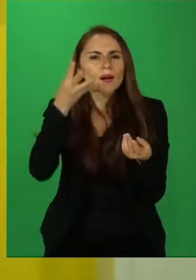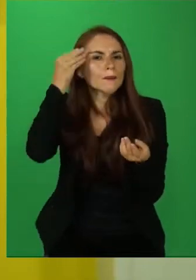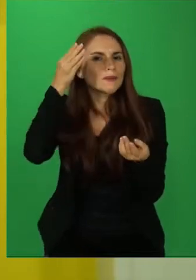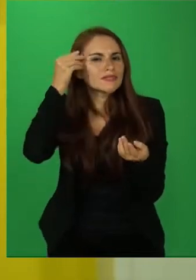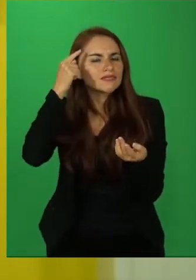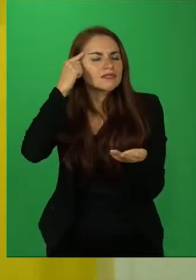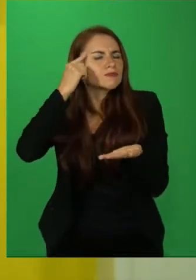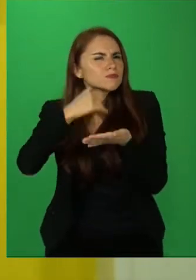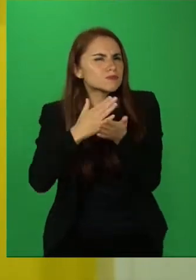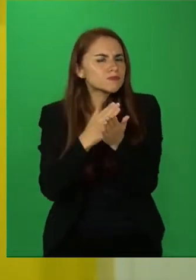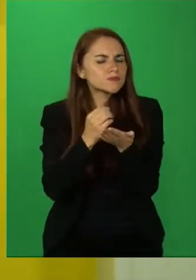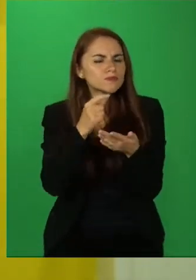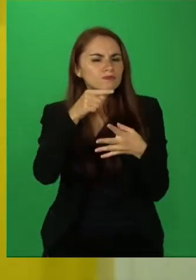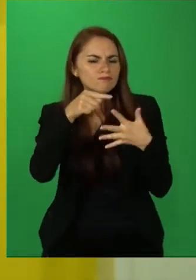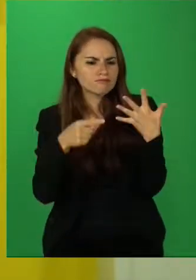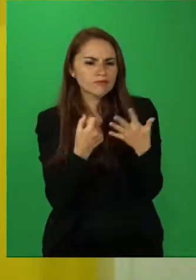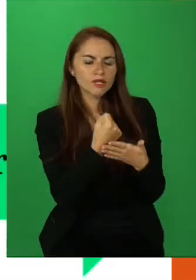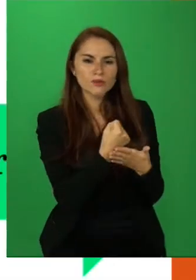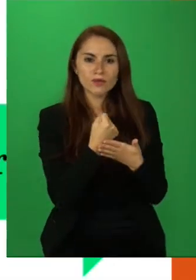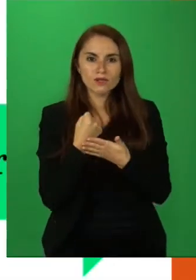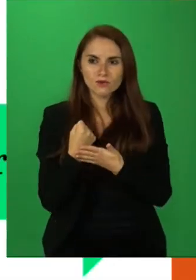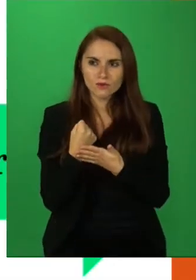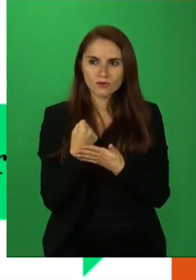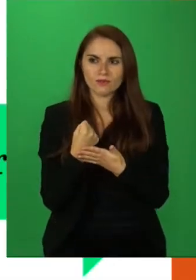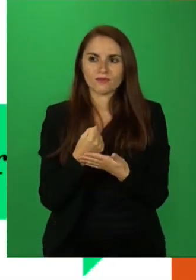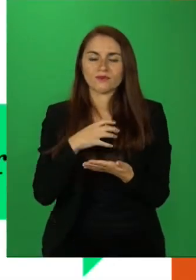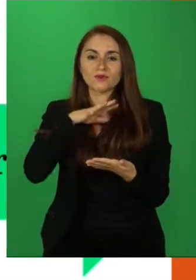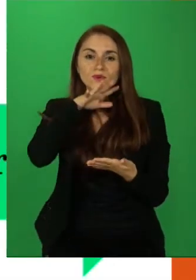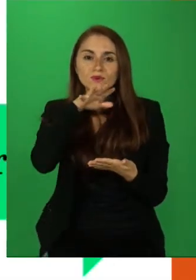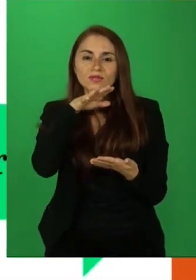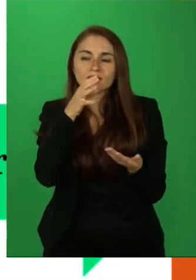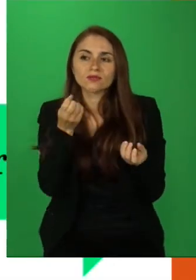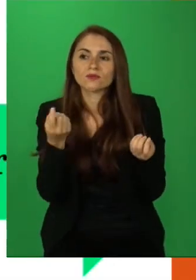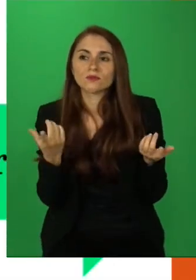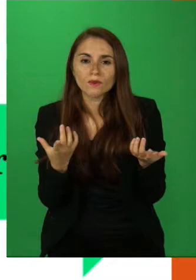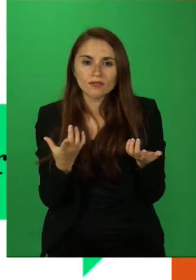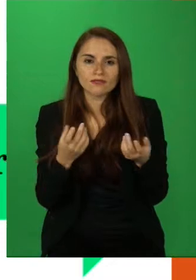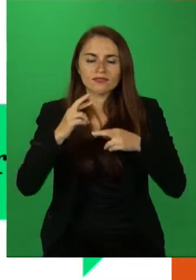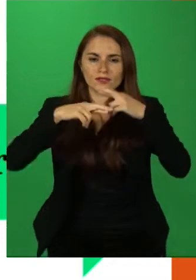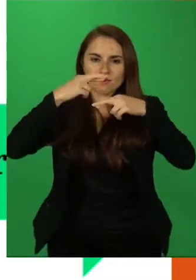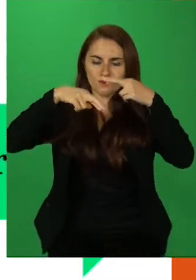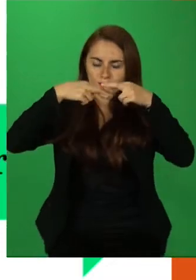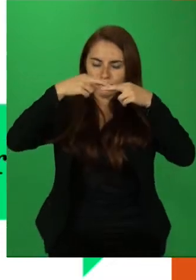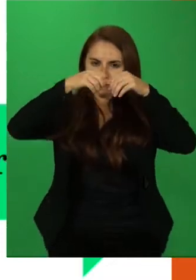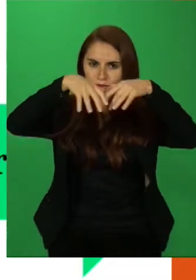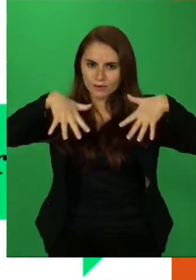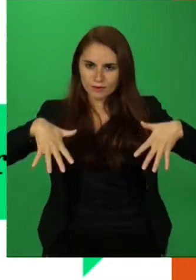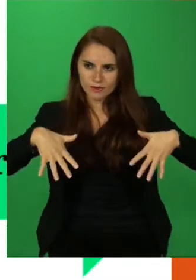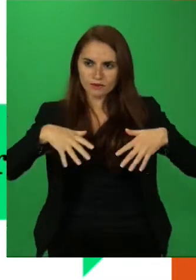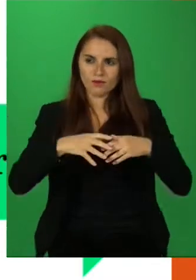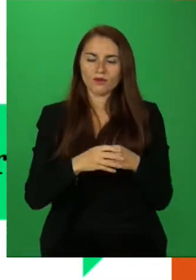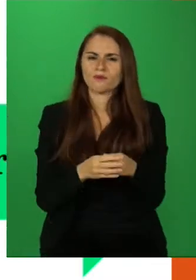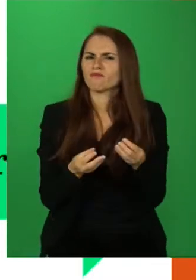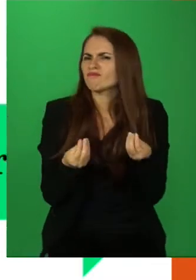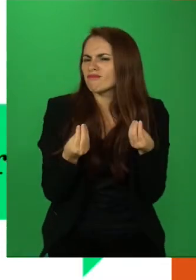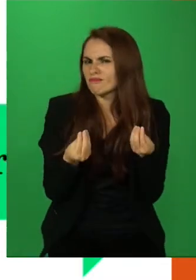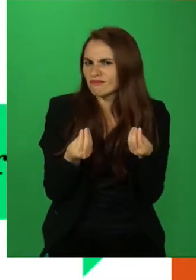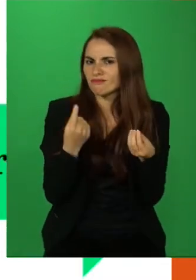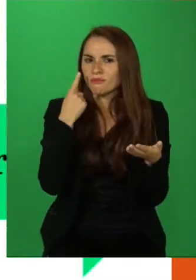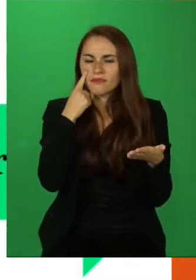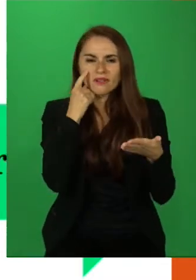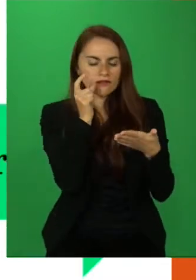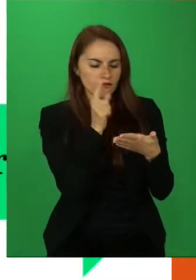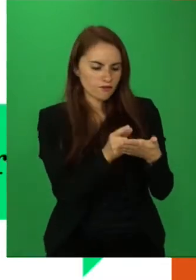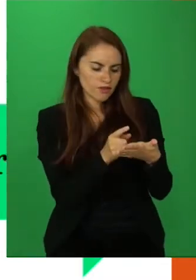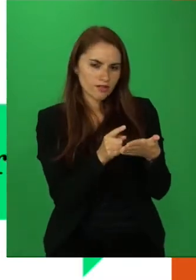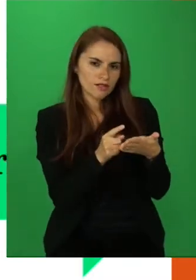método de análisis utilizando los recursos lingüísticos. ¿Para qué? Para poder